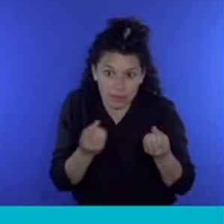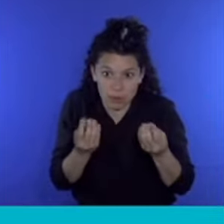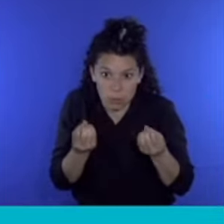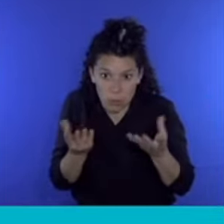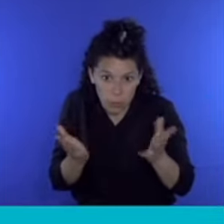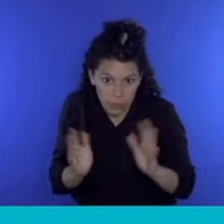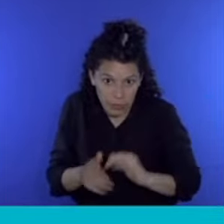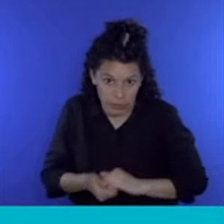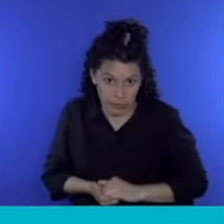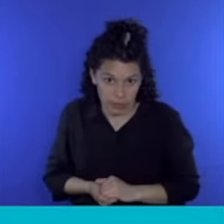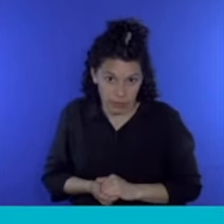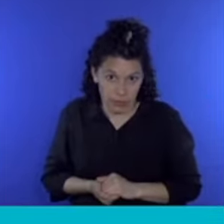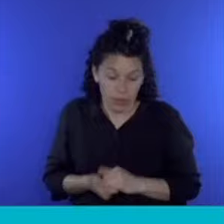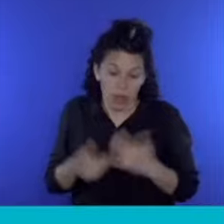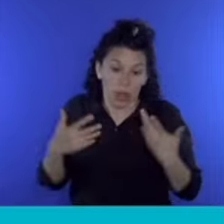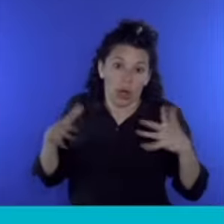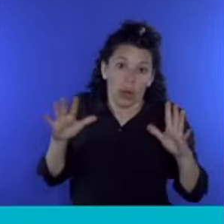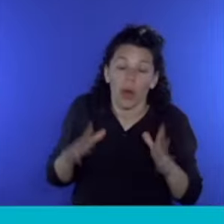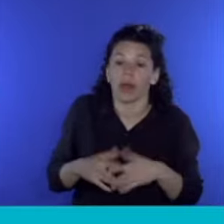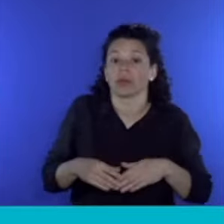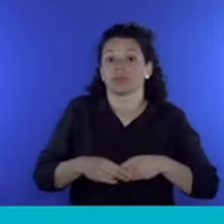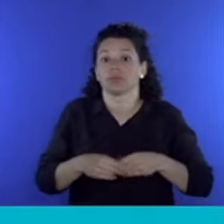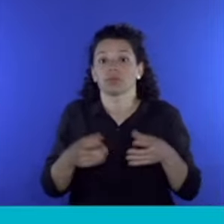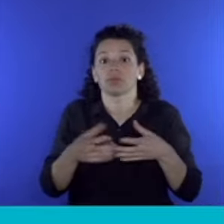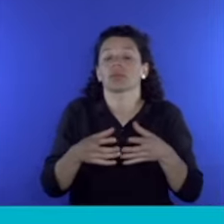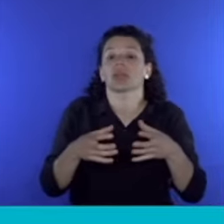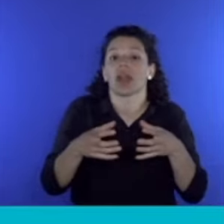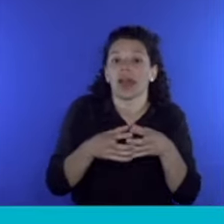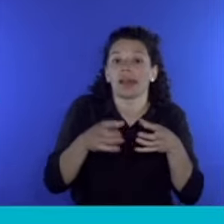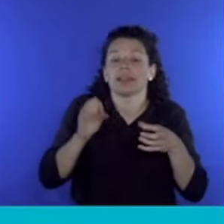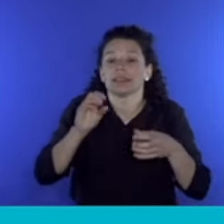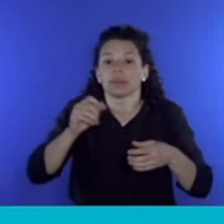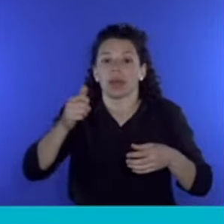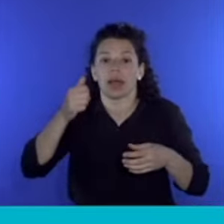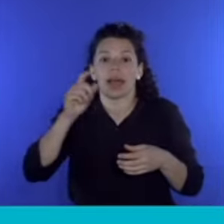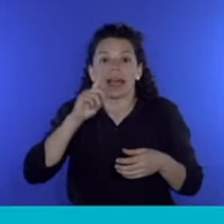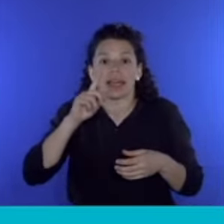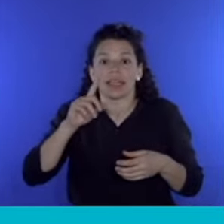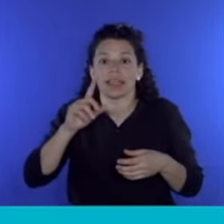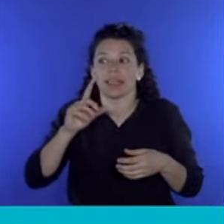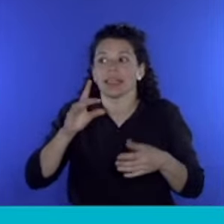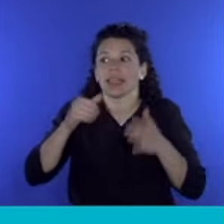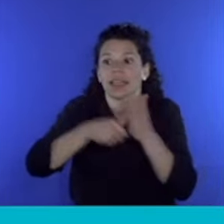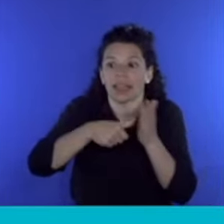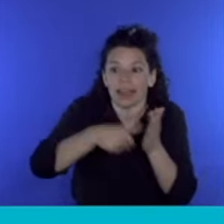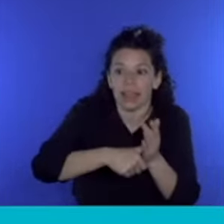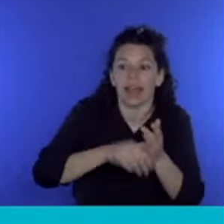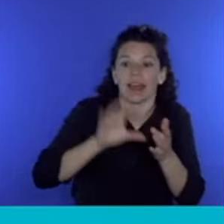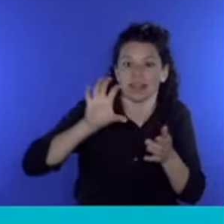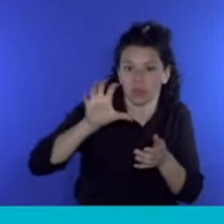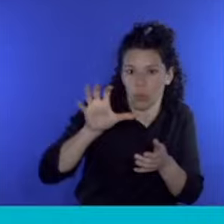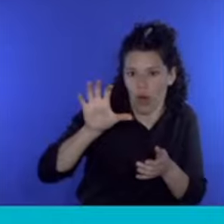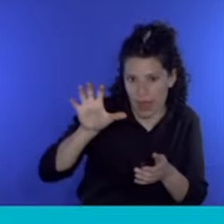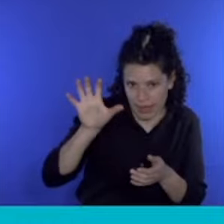Pero bueno, hay una colección que se llama Identidades Bonaerenses, que tiene unos 80 títulos, y a distintas escuelas llegan algunos de